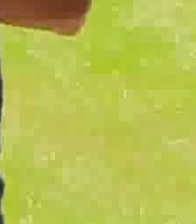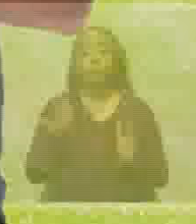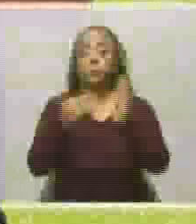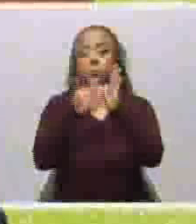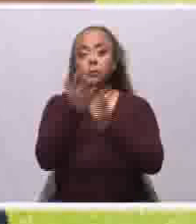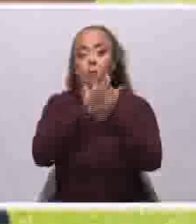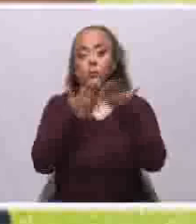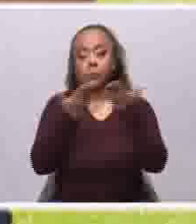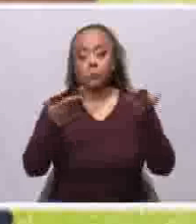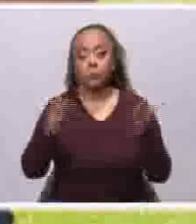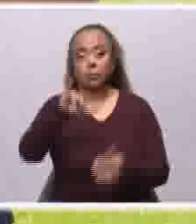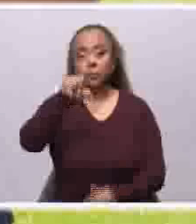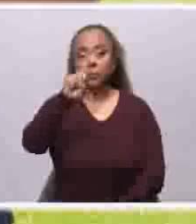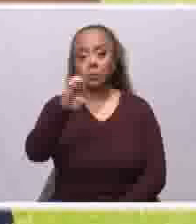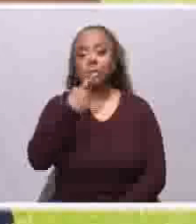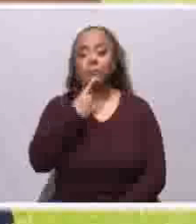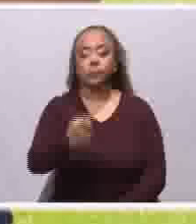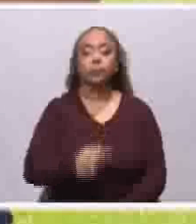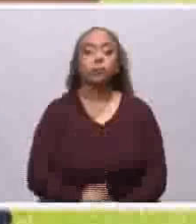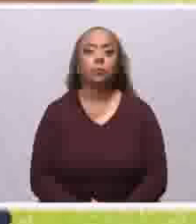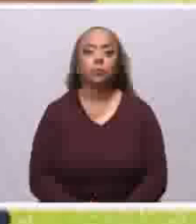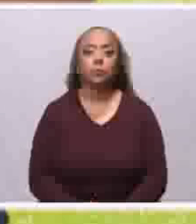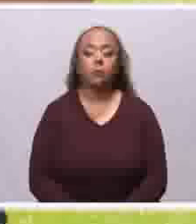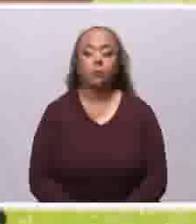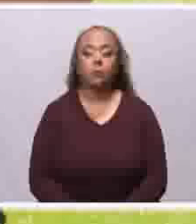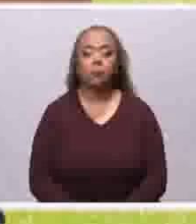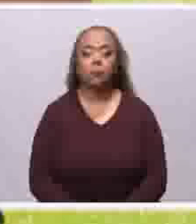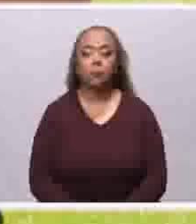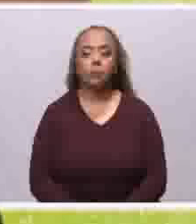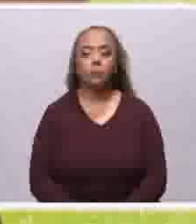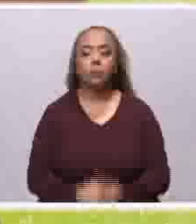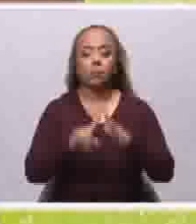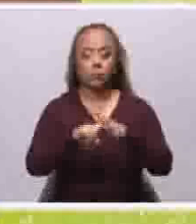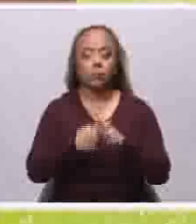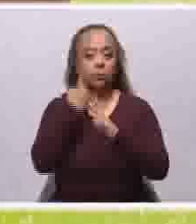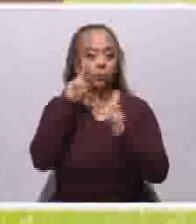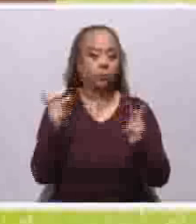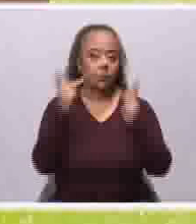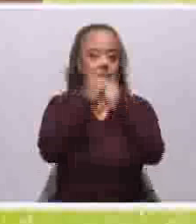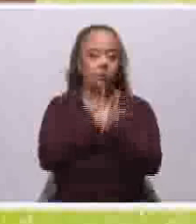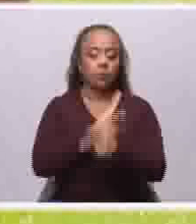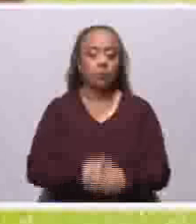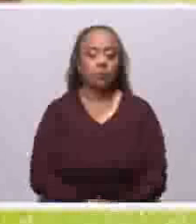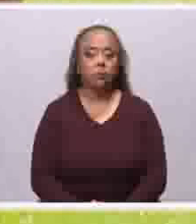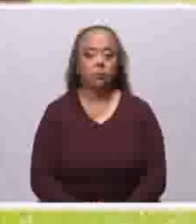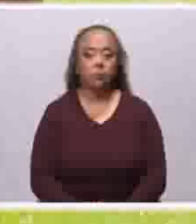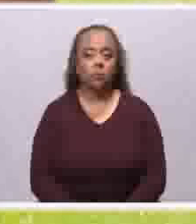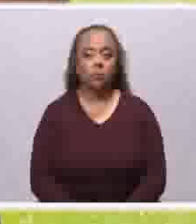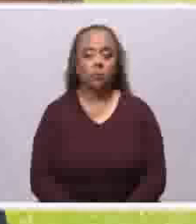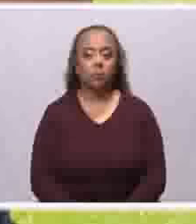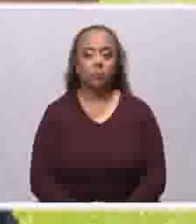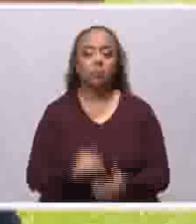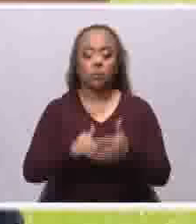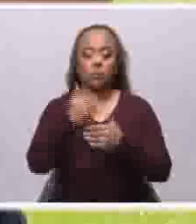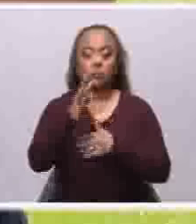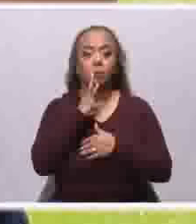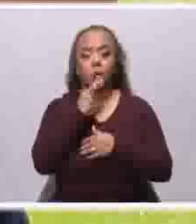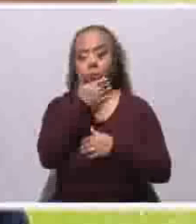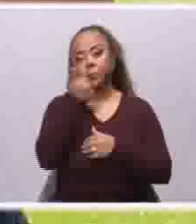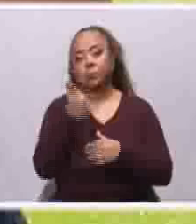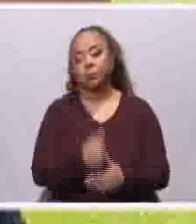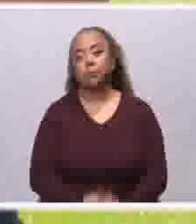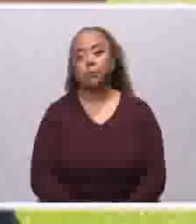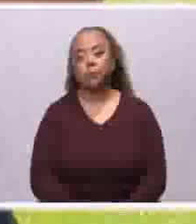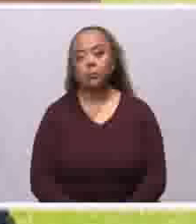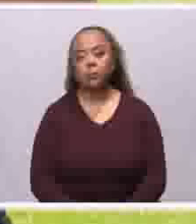cosas que José mencionaba empecemos por lo peor después hablamos de lo